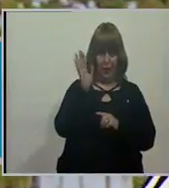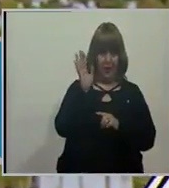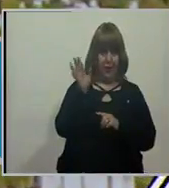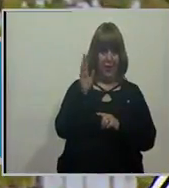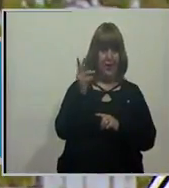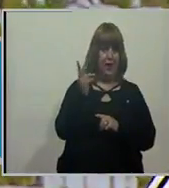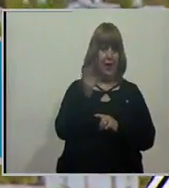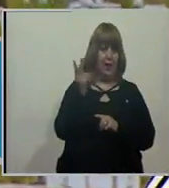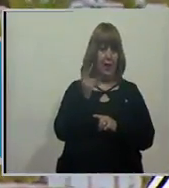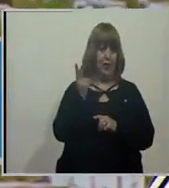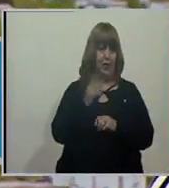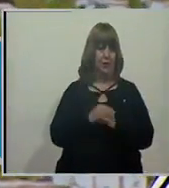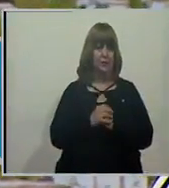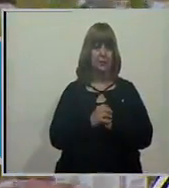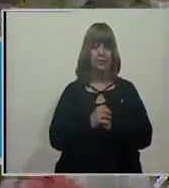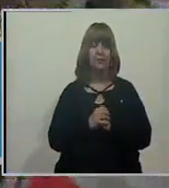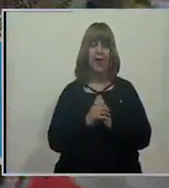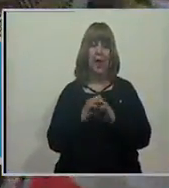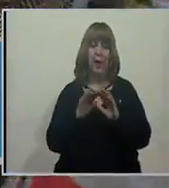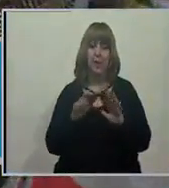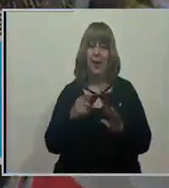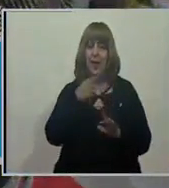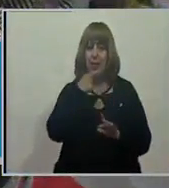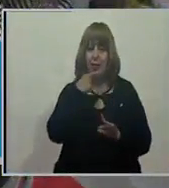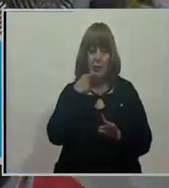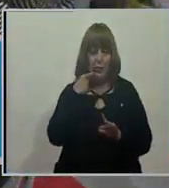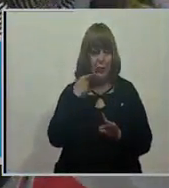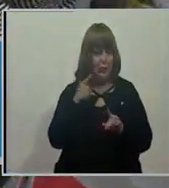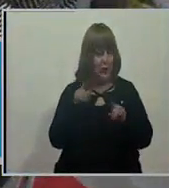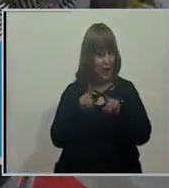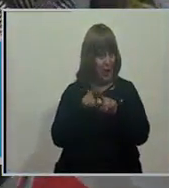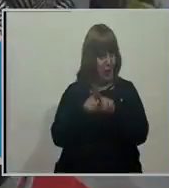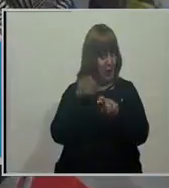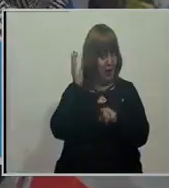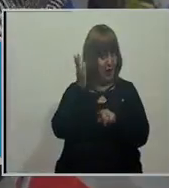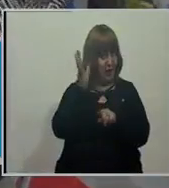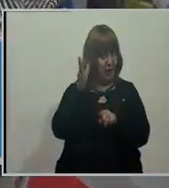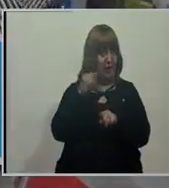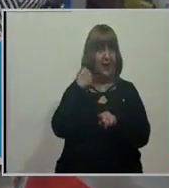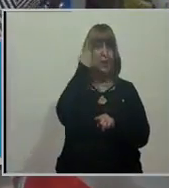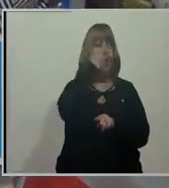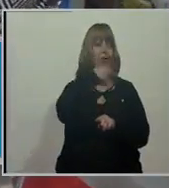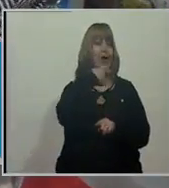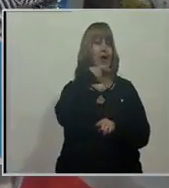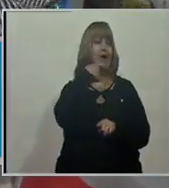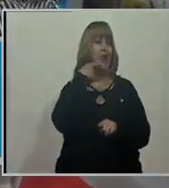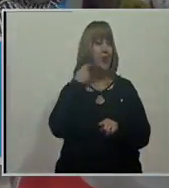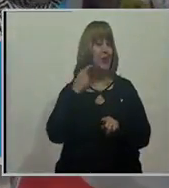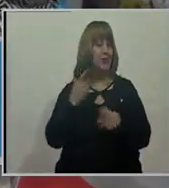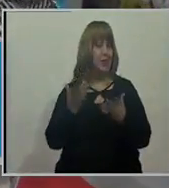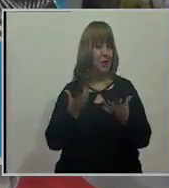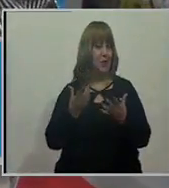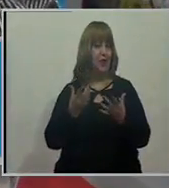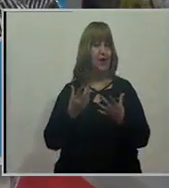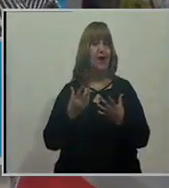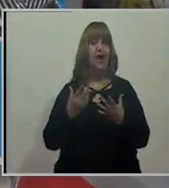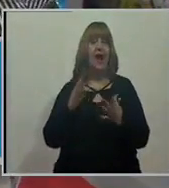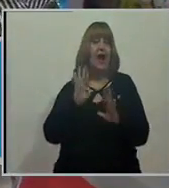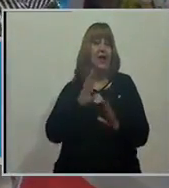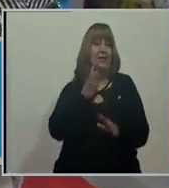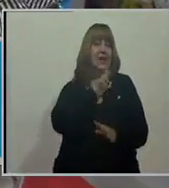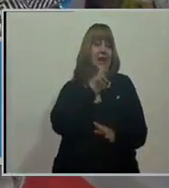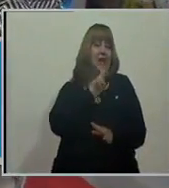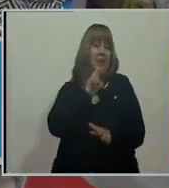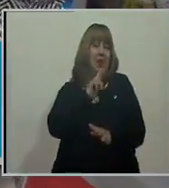dos. Muy bien. No pierde la dulzura. Claro. No. Para retar. Pero te la dijo. Es una habilidad femenina. Es una